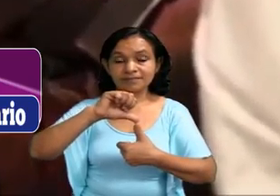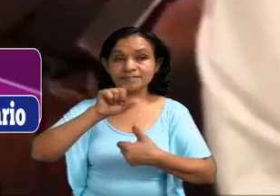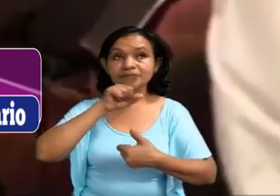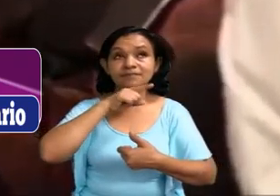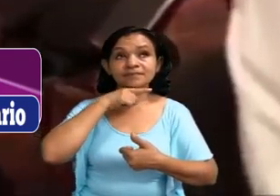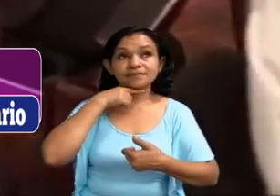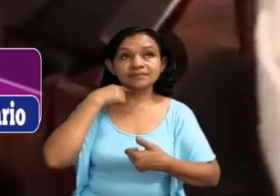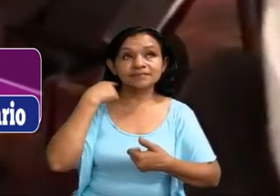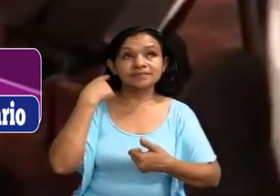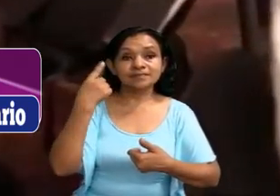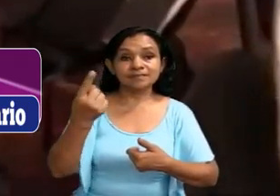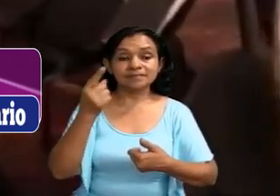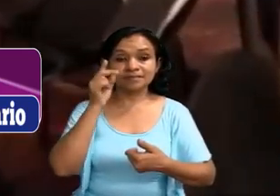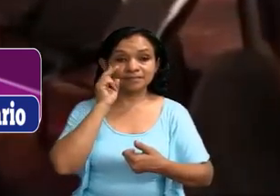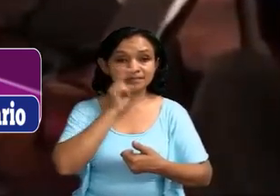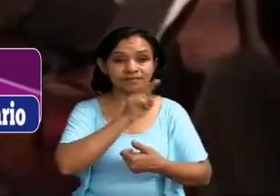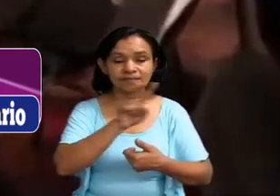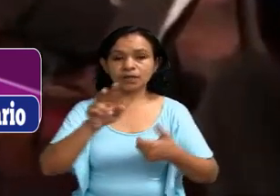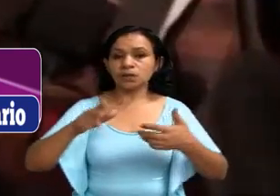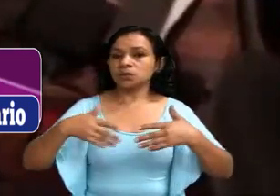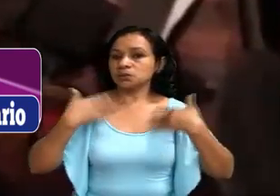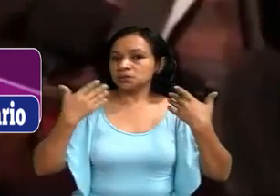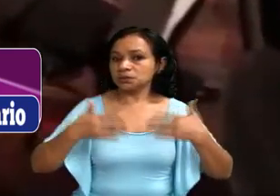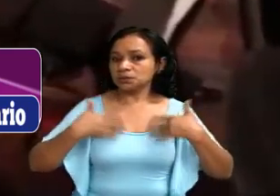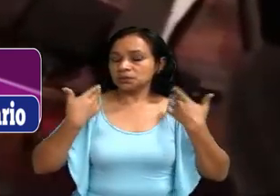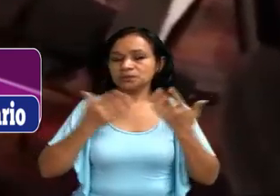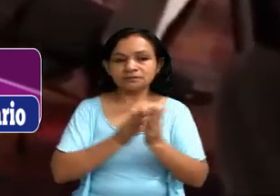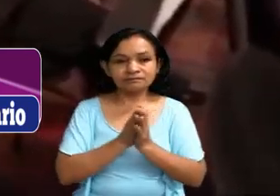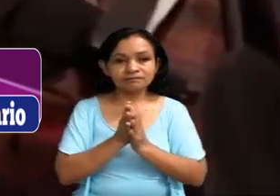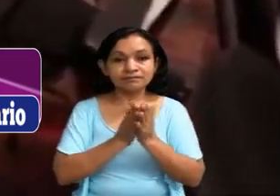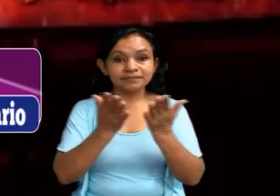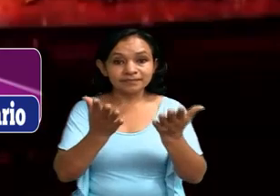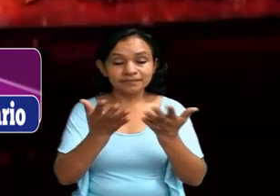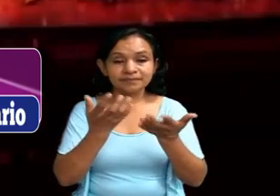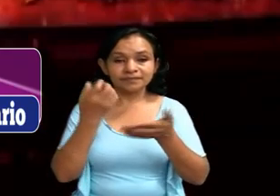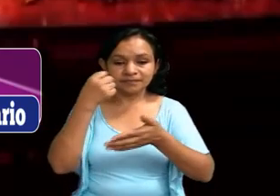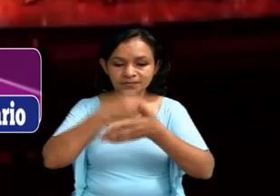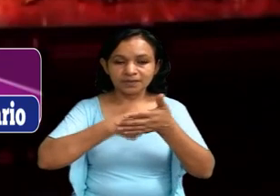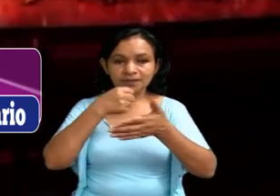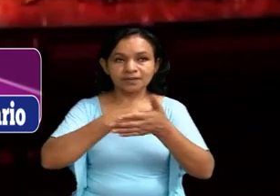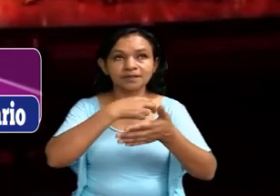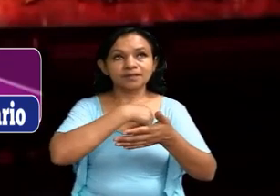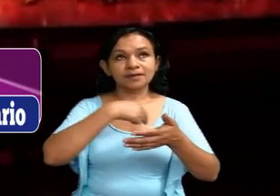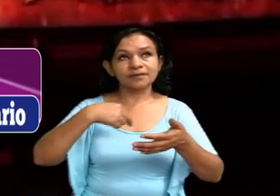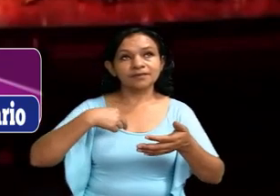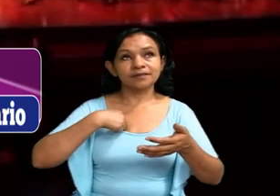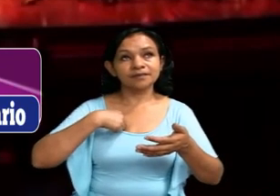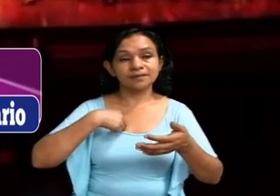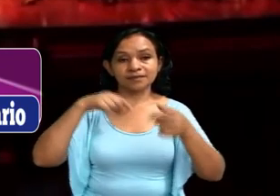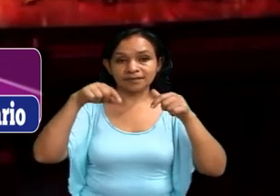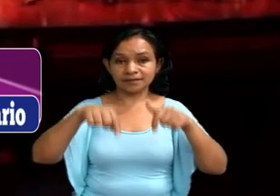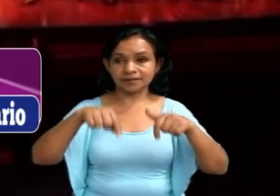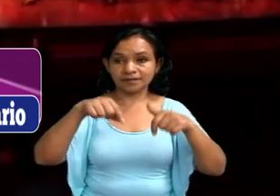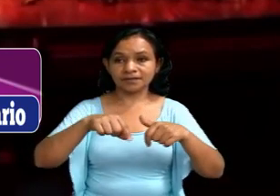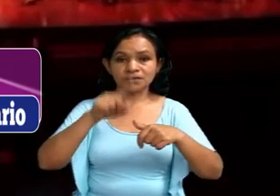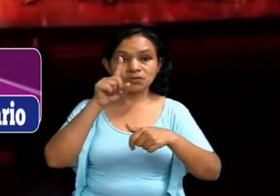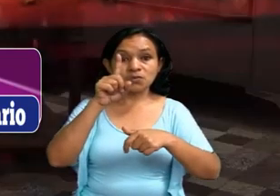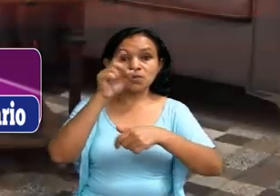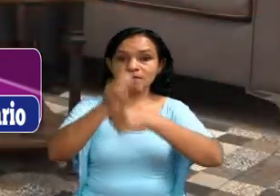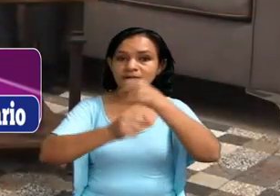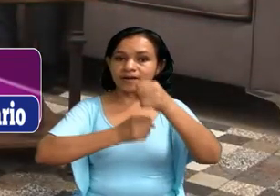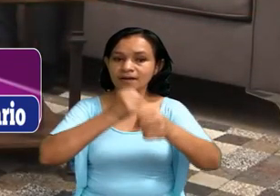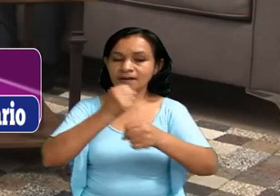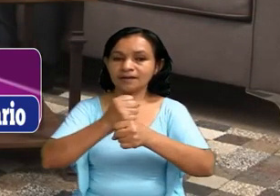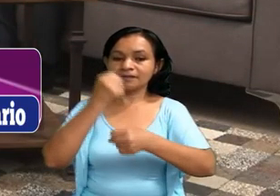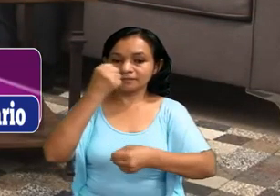realmente estaban muy, muy entusiasmados y muy motivados por el esfuerzo que habíamos hecho en tan solo un año